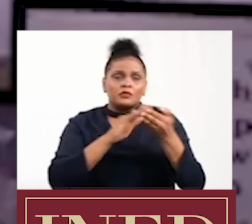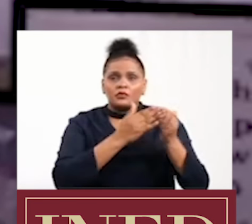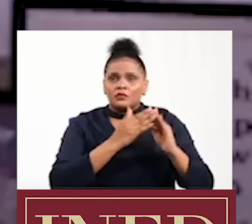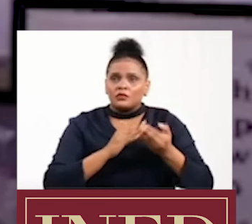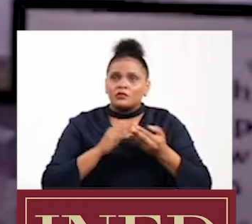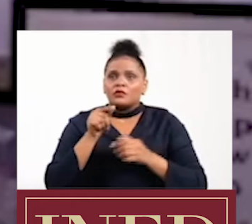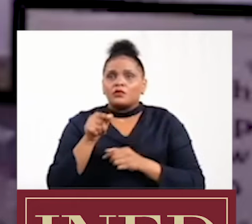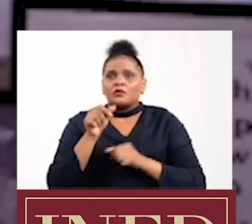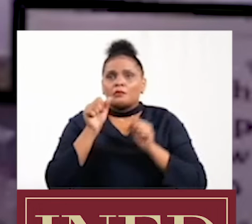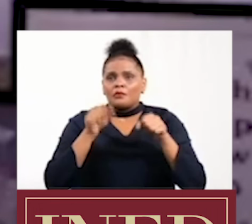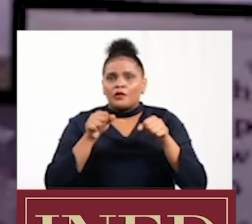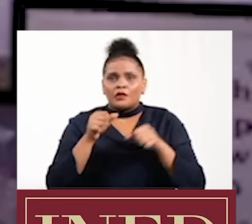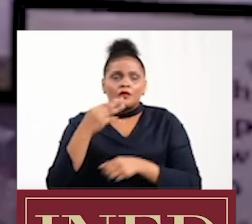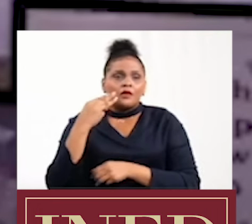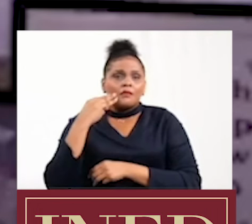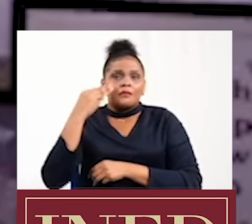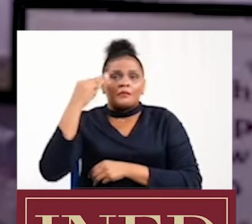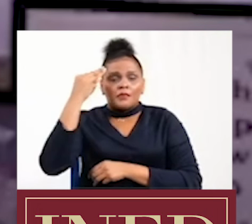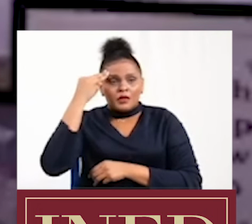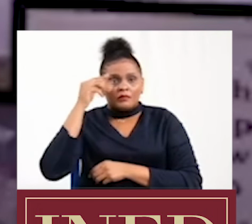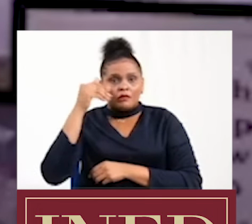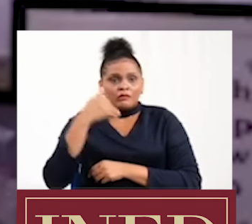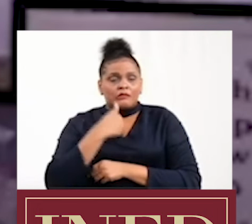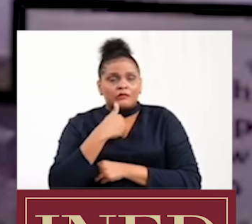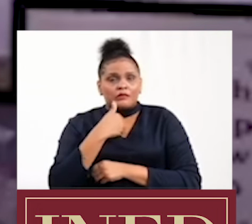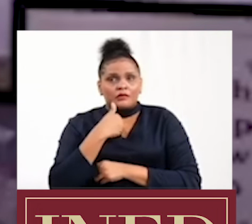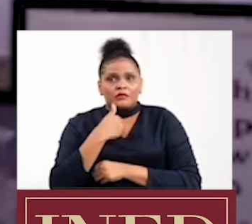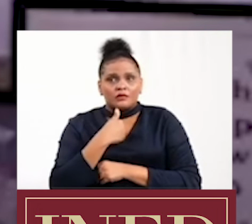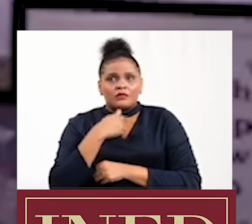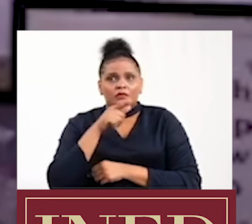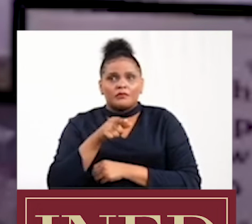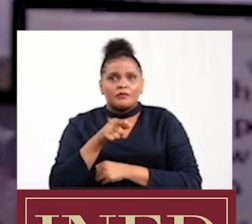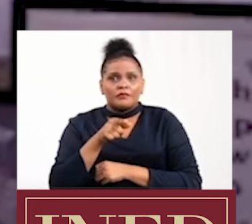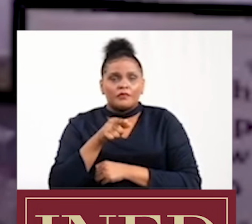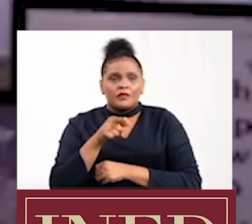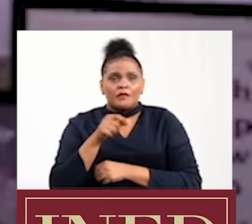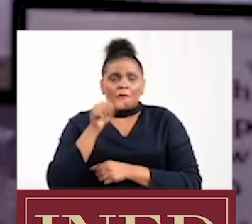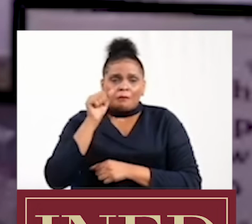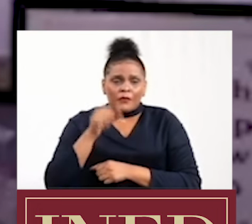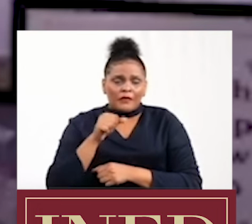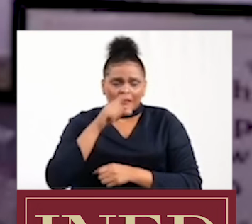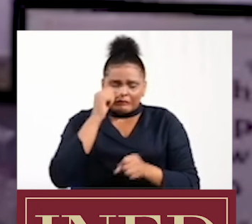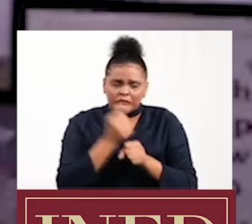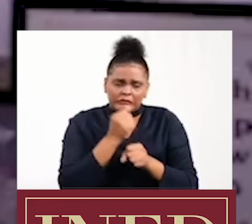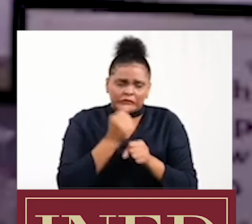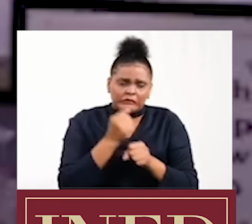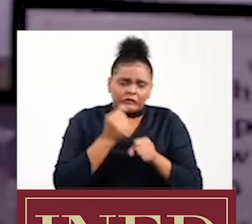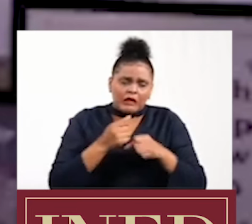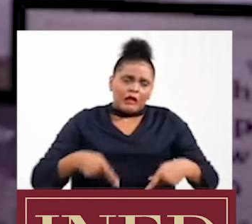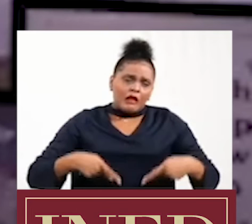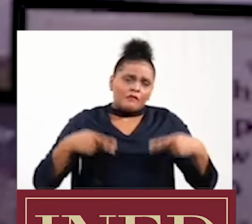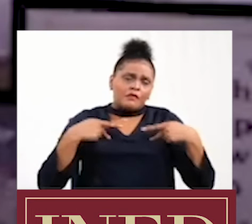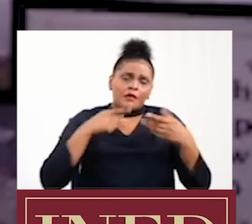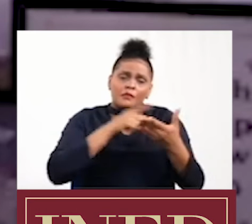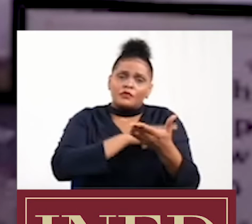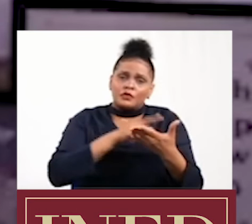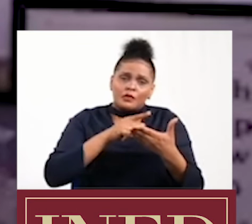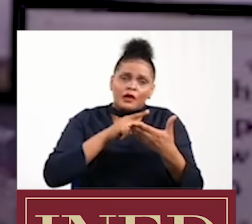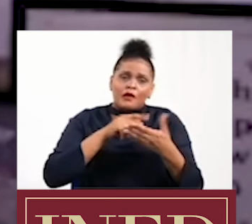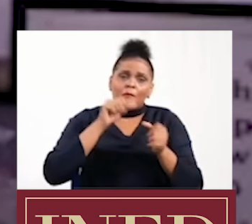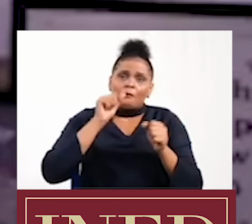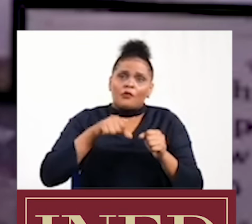de pensar de que es la madre la que tiene que de alguna manera sacrificar una vida profesional e intentar por todos